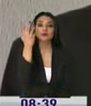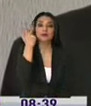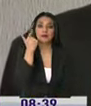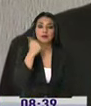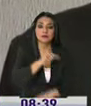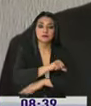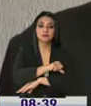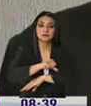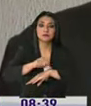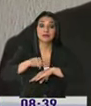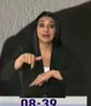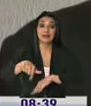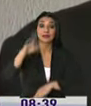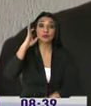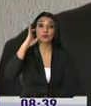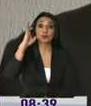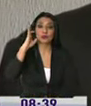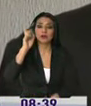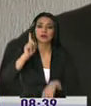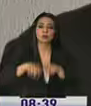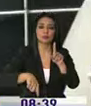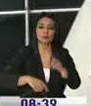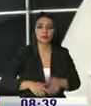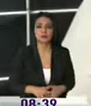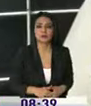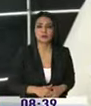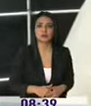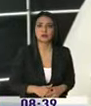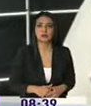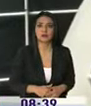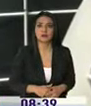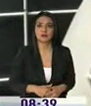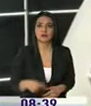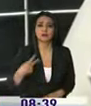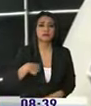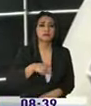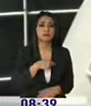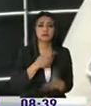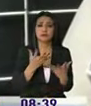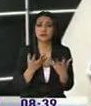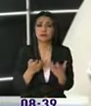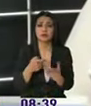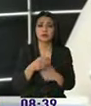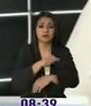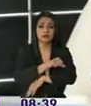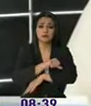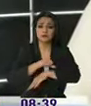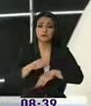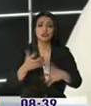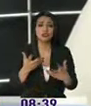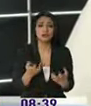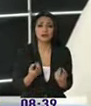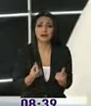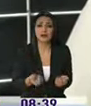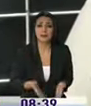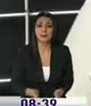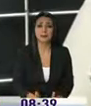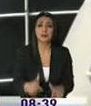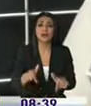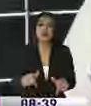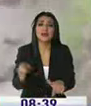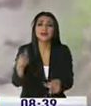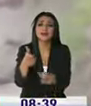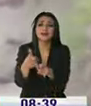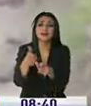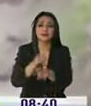puede practicar aquí el protocolo de autopsia. Nosotros no queremos. Queremos, si sería posible, aquí